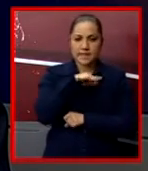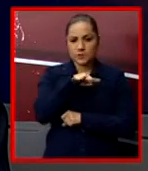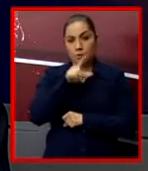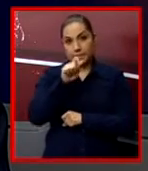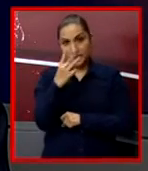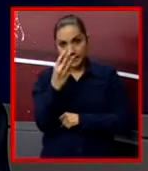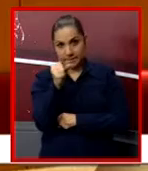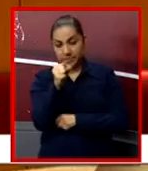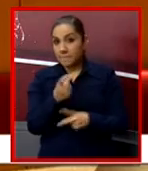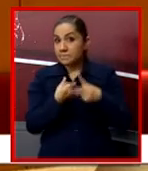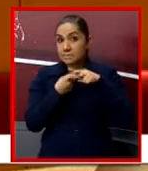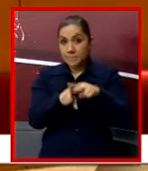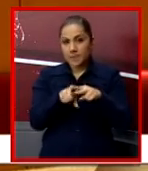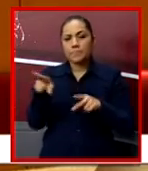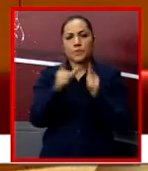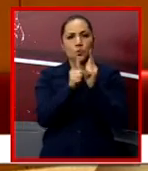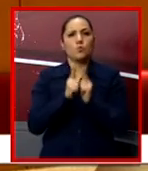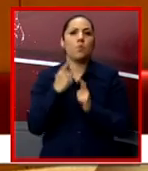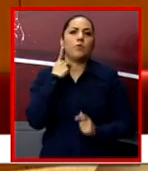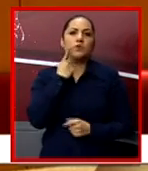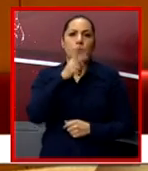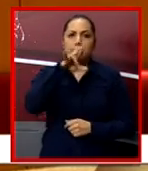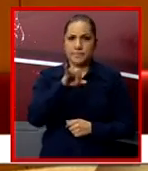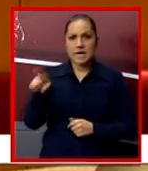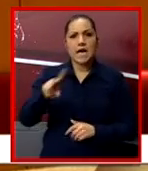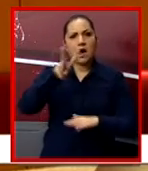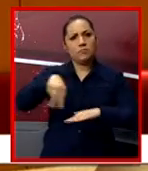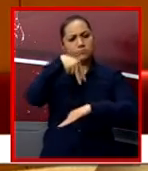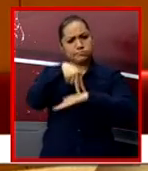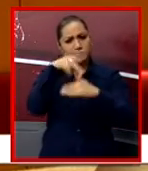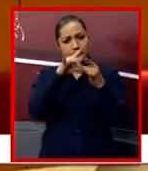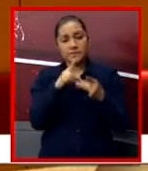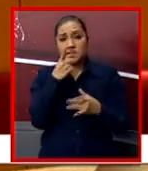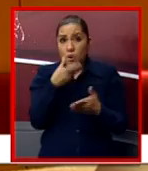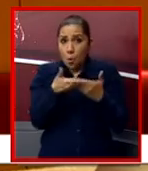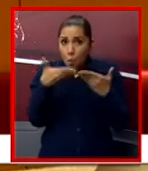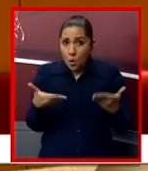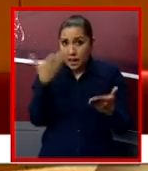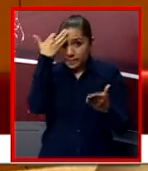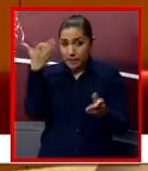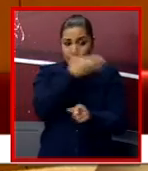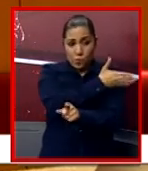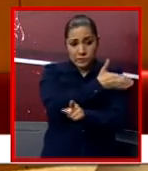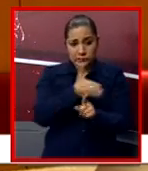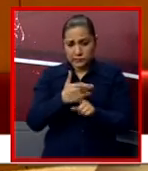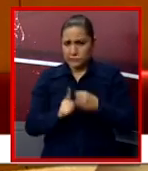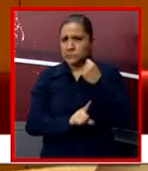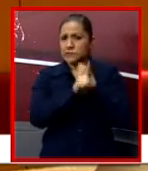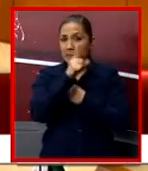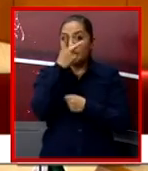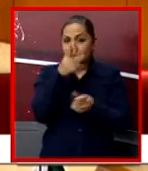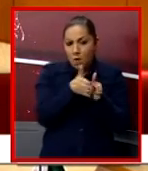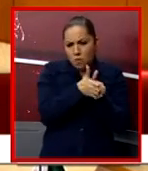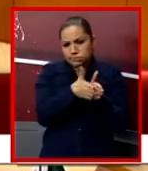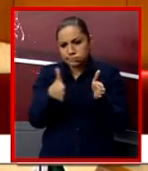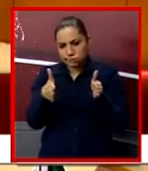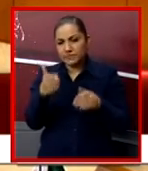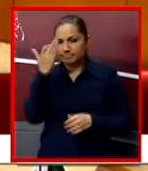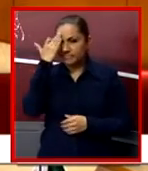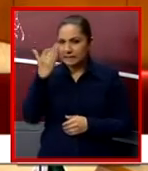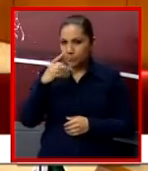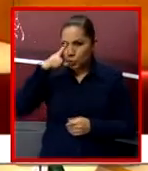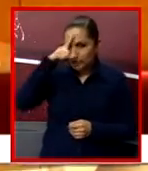primero en hablar fue el grupo parlamentario del PRI, quien reiteró que la etapa más difícil está por comenzar. En este